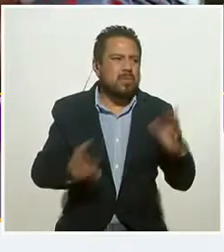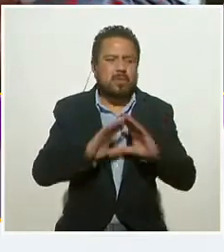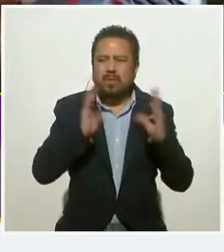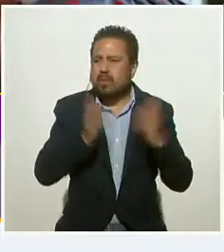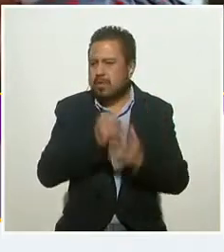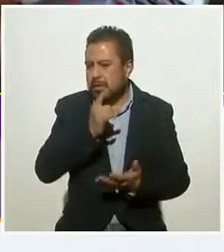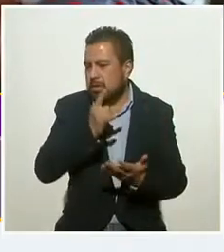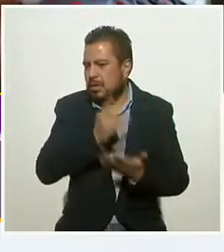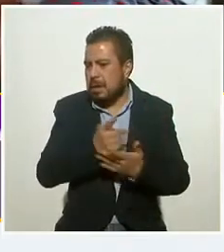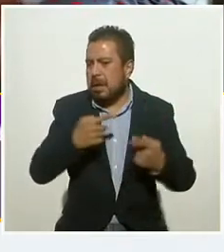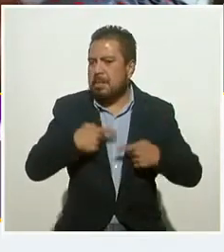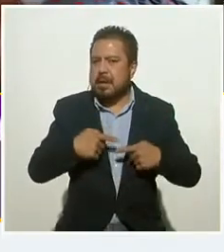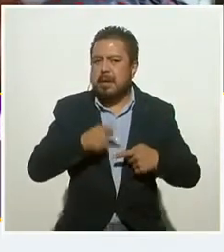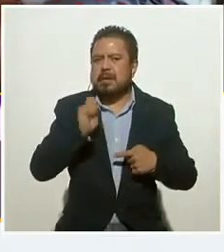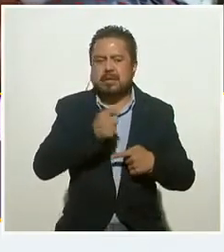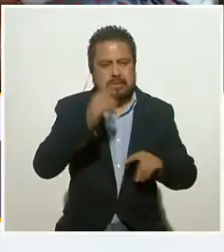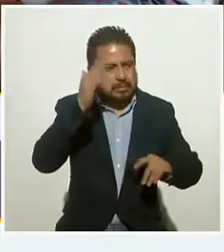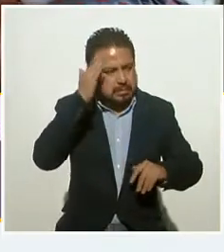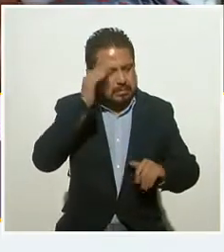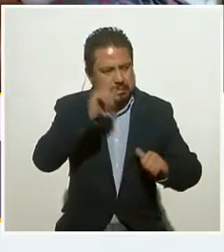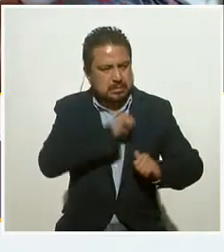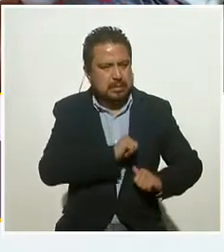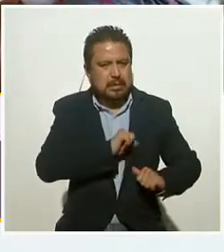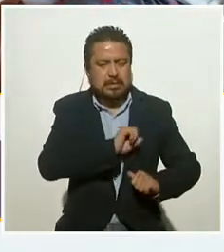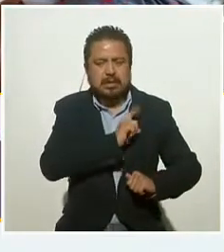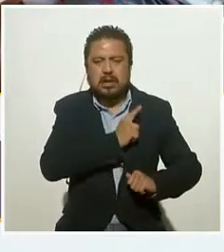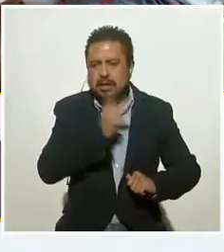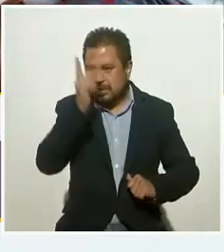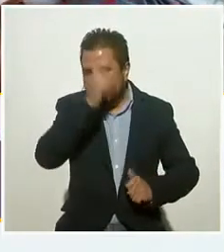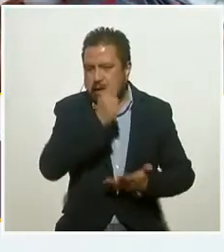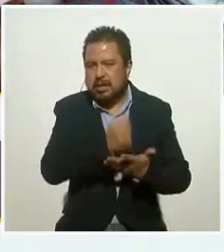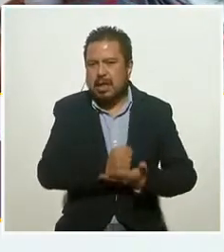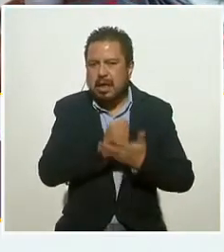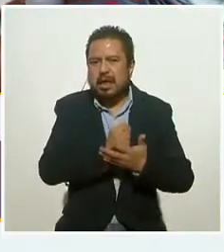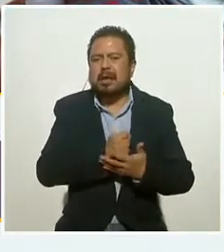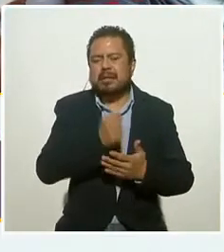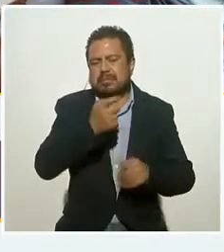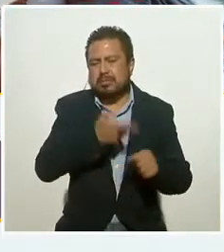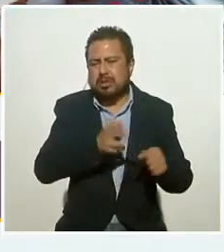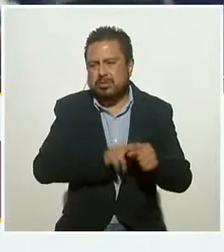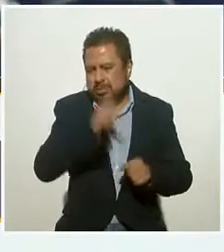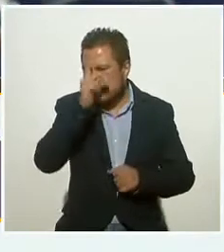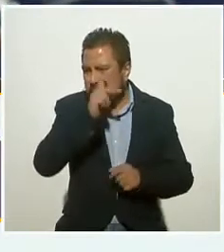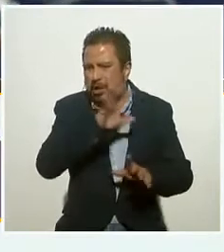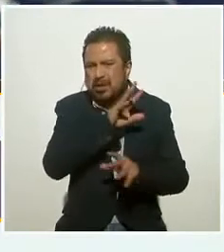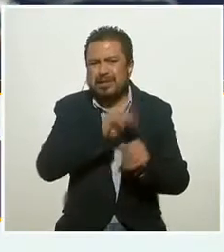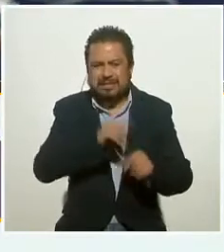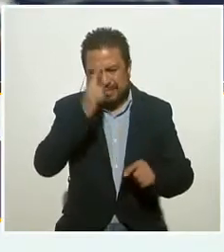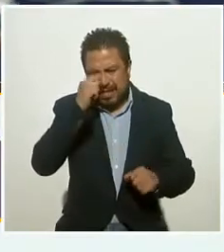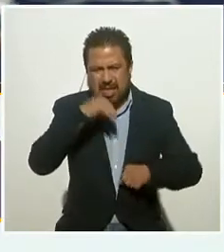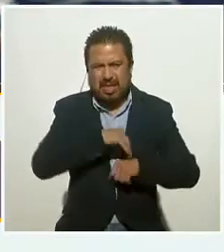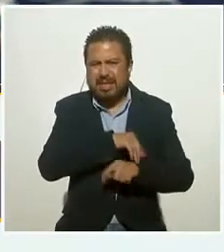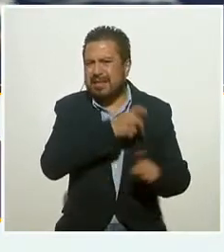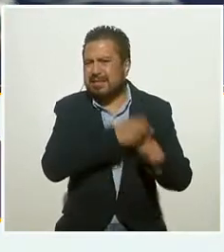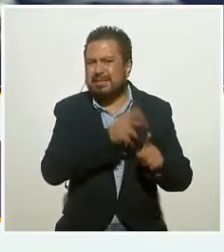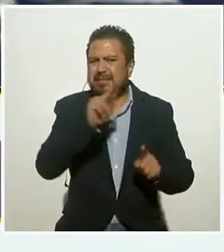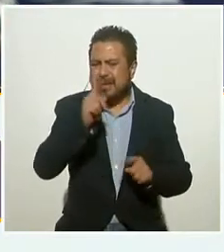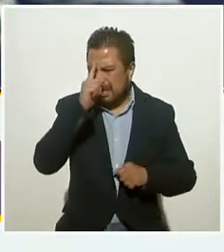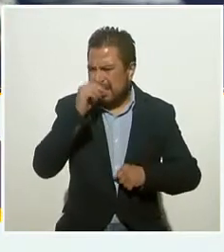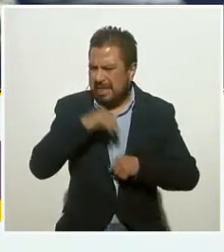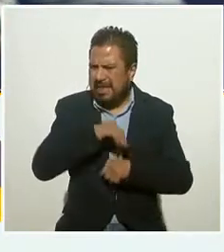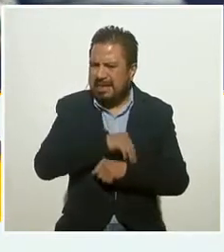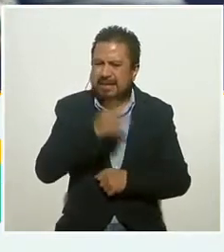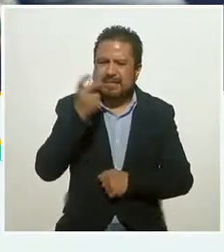le compete a las personas que se encargan de la salud mental, ¿no? Psicólogos, terapeutas, psiquiatras, etcétera. Y eso es mentira. Es completamente una